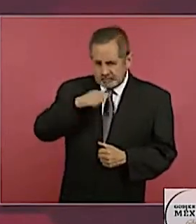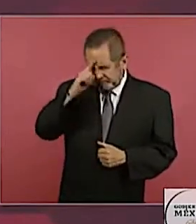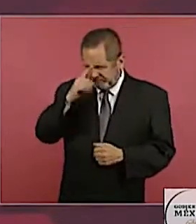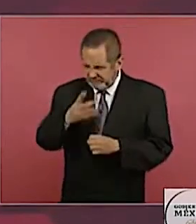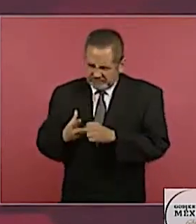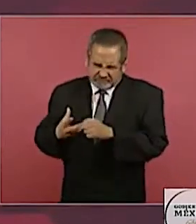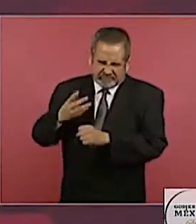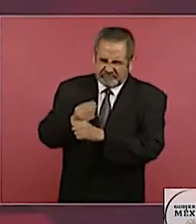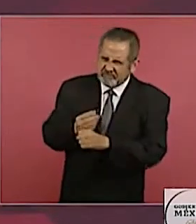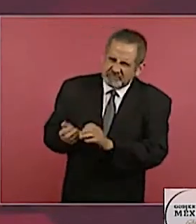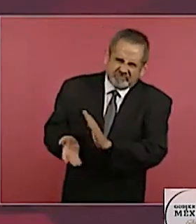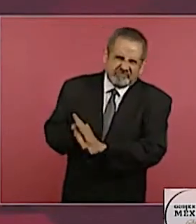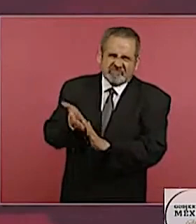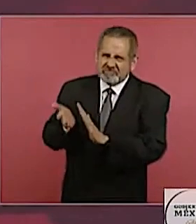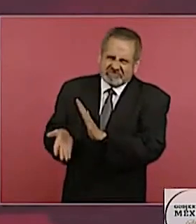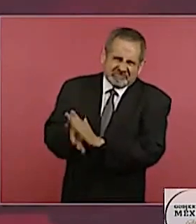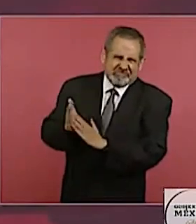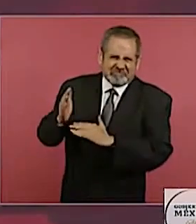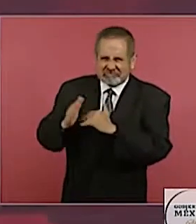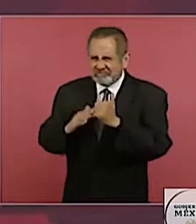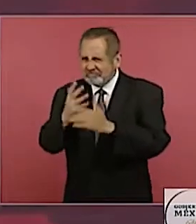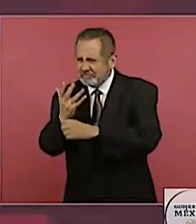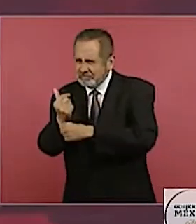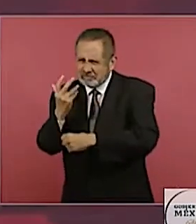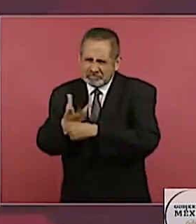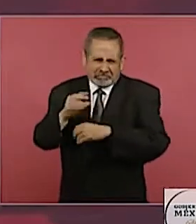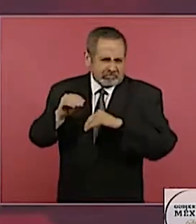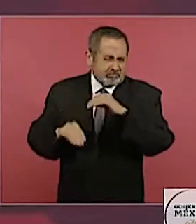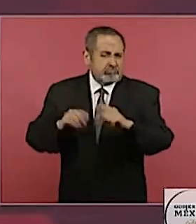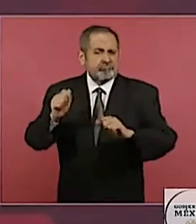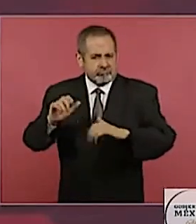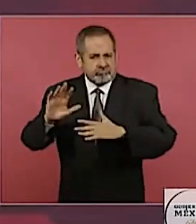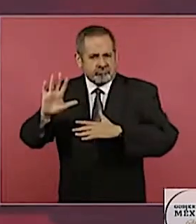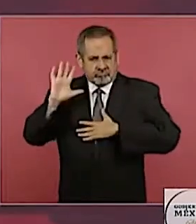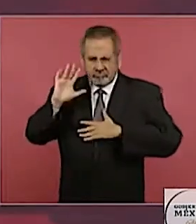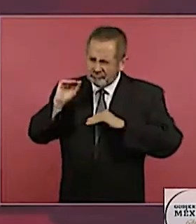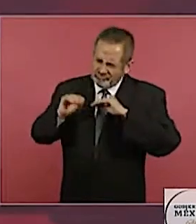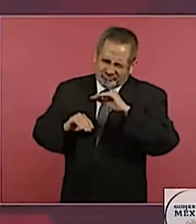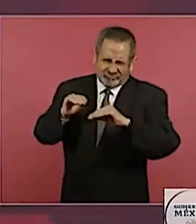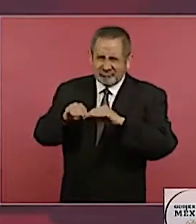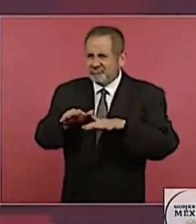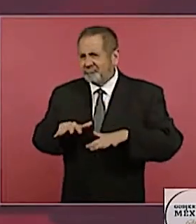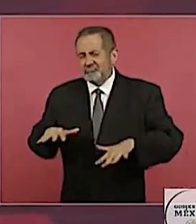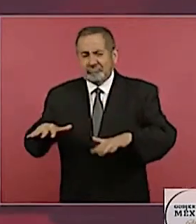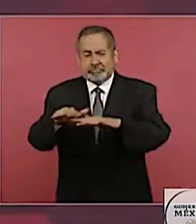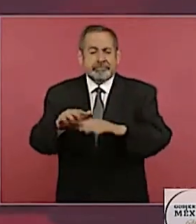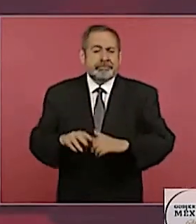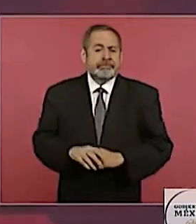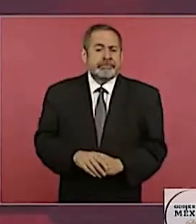reconstrucción estamos comprometidos con eso